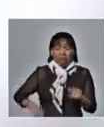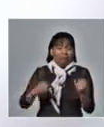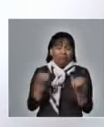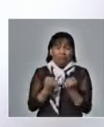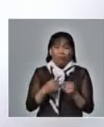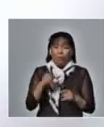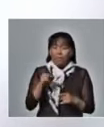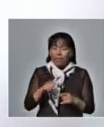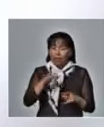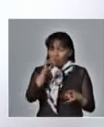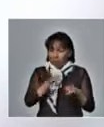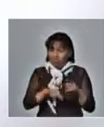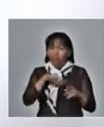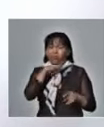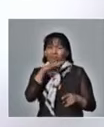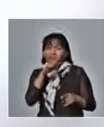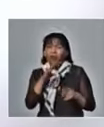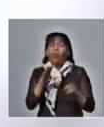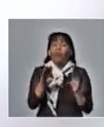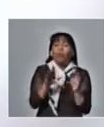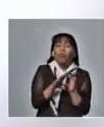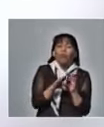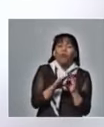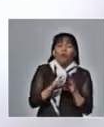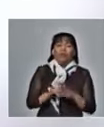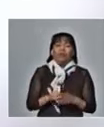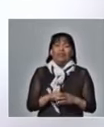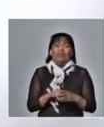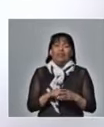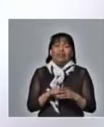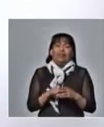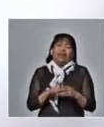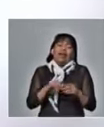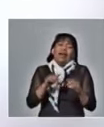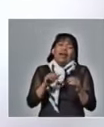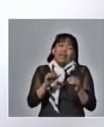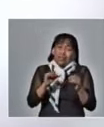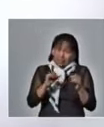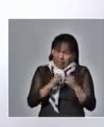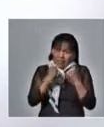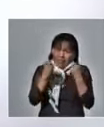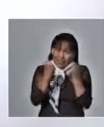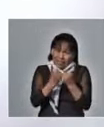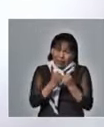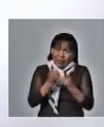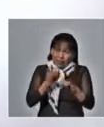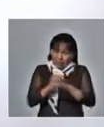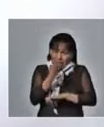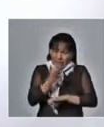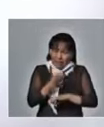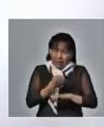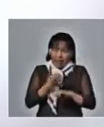debe hacerse desde el sistema estatal anticorrupción, que es una